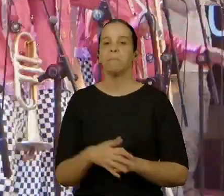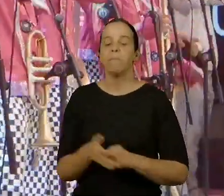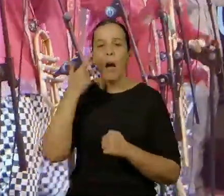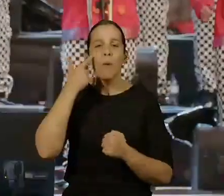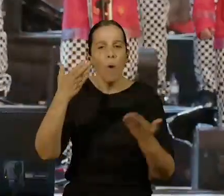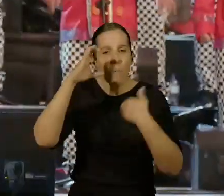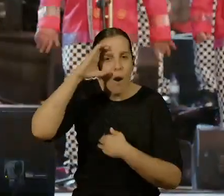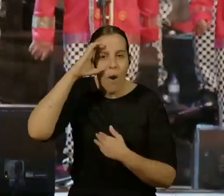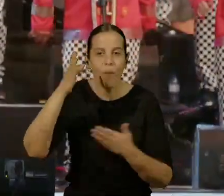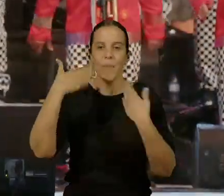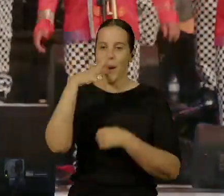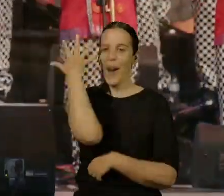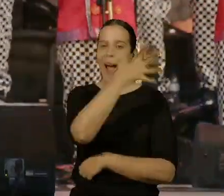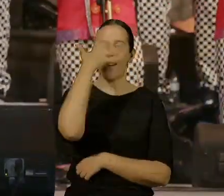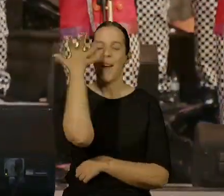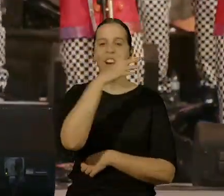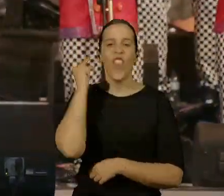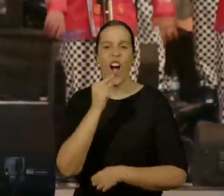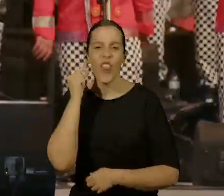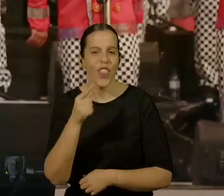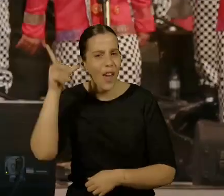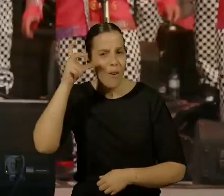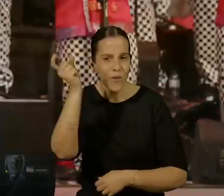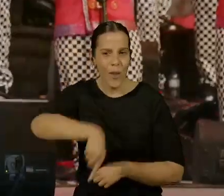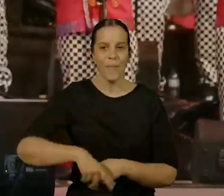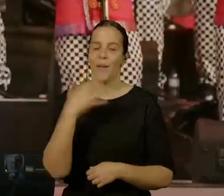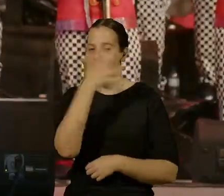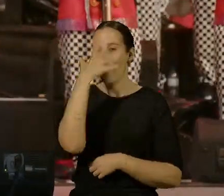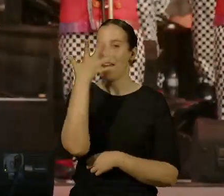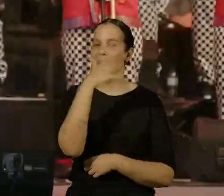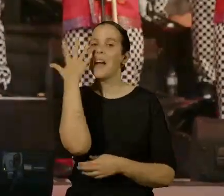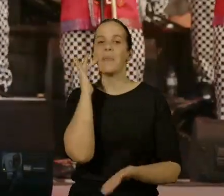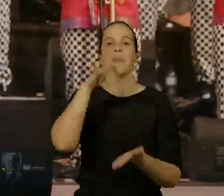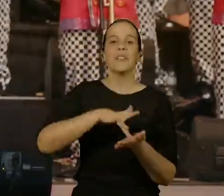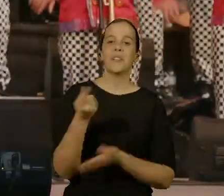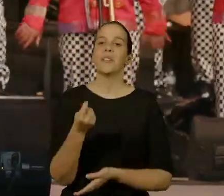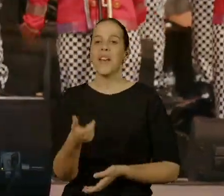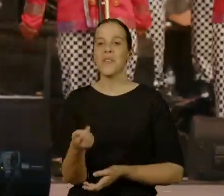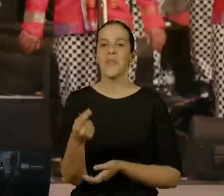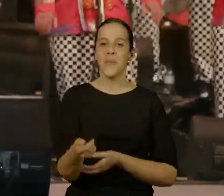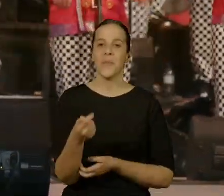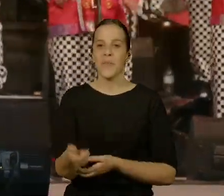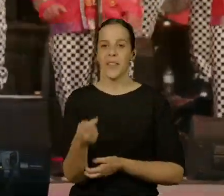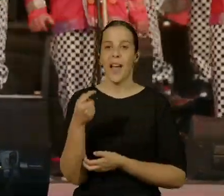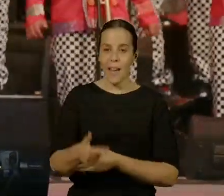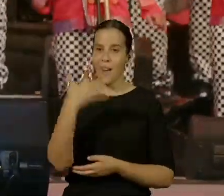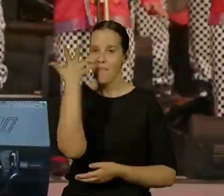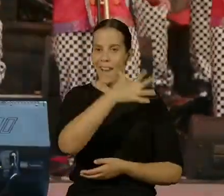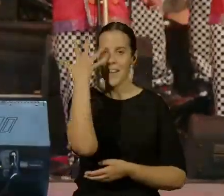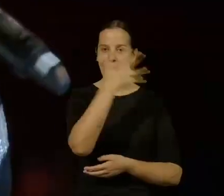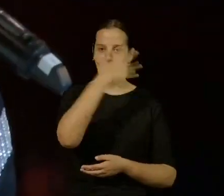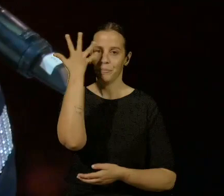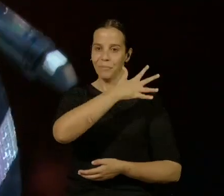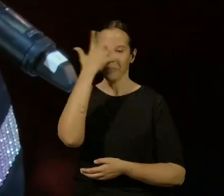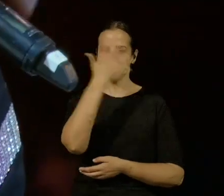oiga. Carnavales, que te oiga Andía. Carnavales, carnavales aquí en Puerto Rosario. Vamos, seguimos.